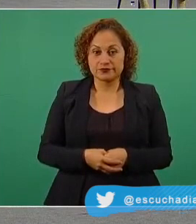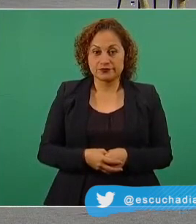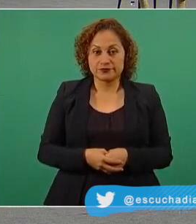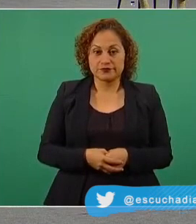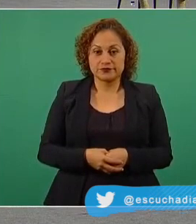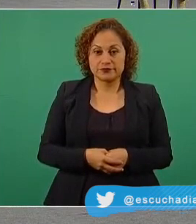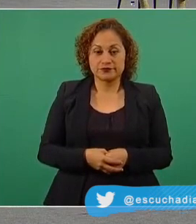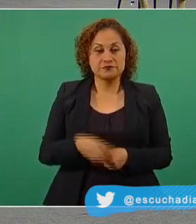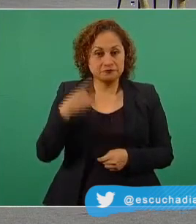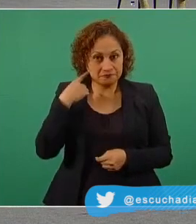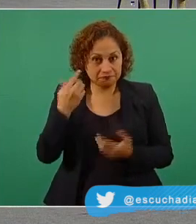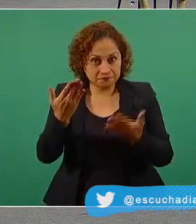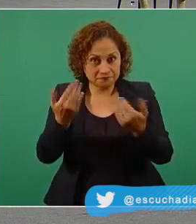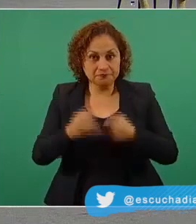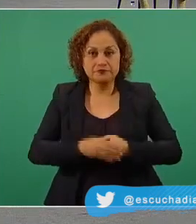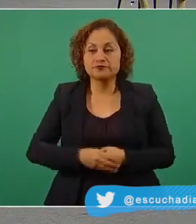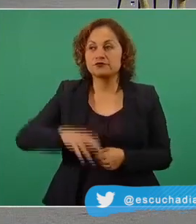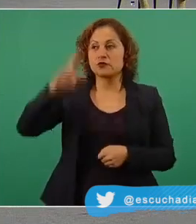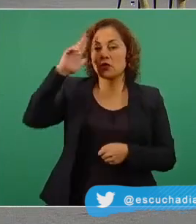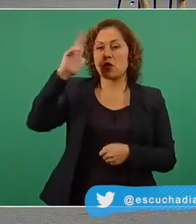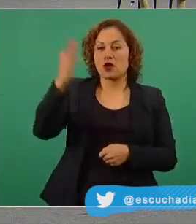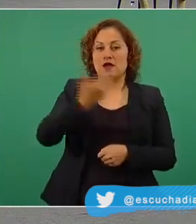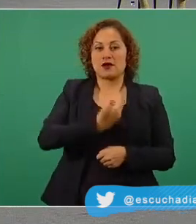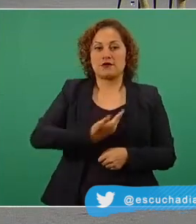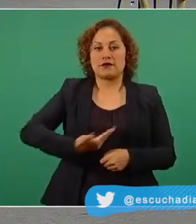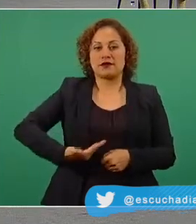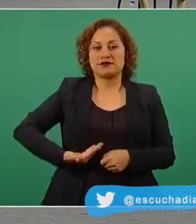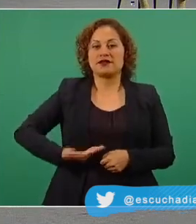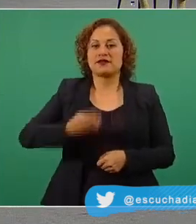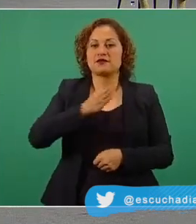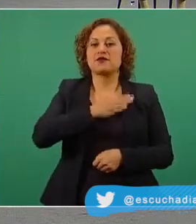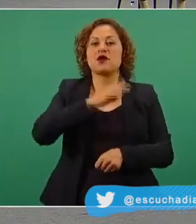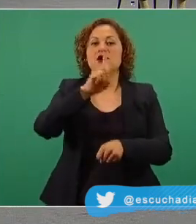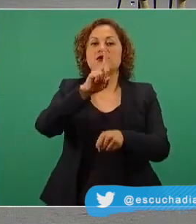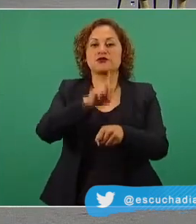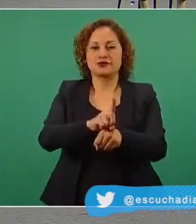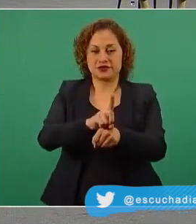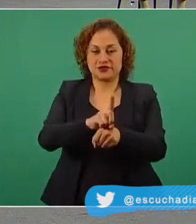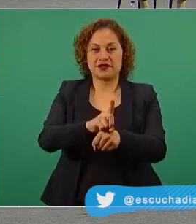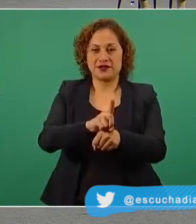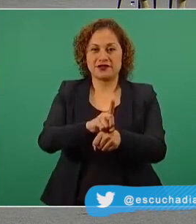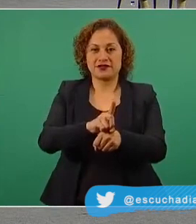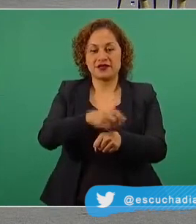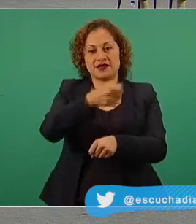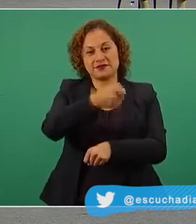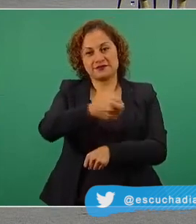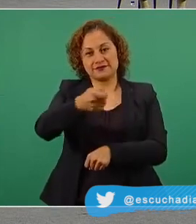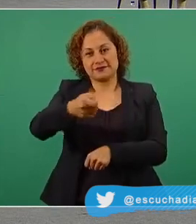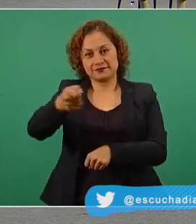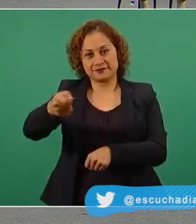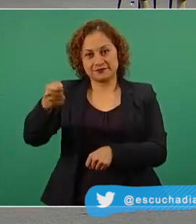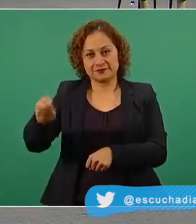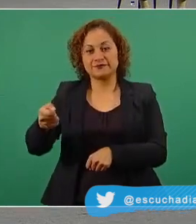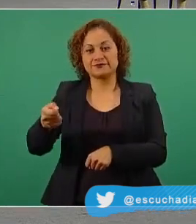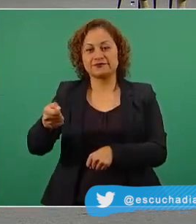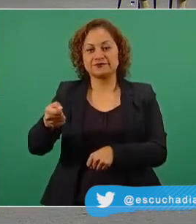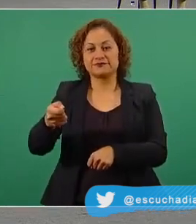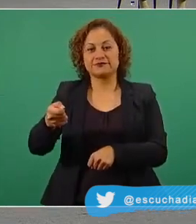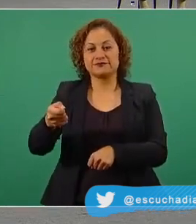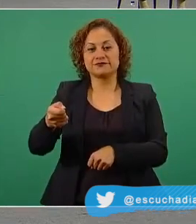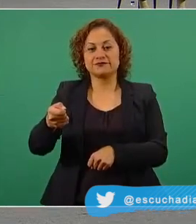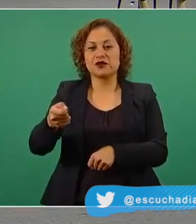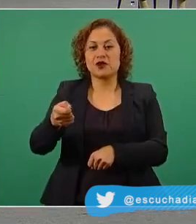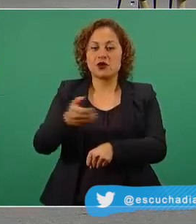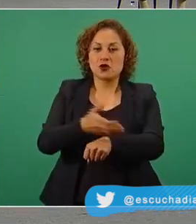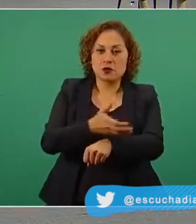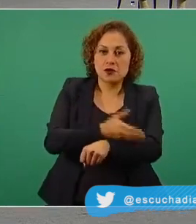Te escuchamos. Gracias, señor presidente. Buenos días. Gracias, señor presidente. Buenos días. Saludos a los compañeros, al